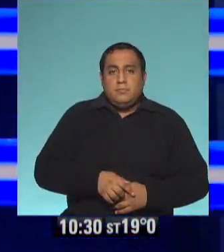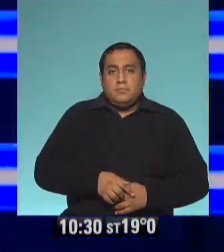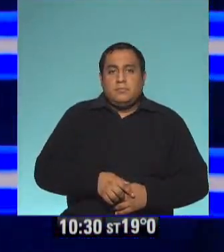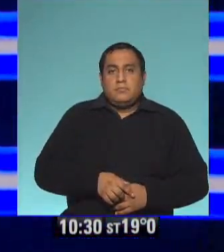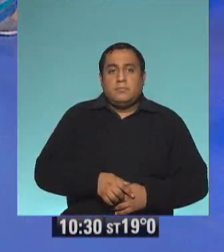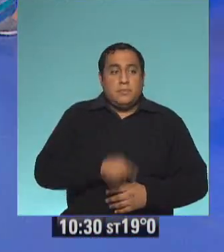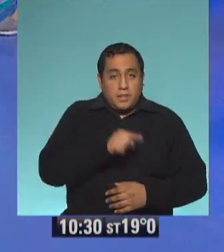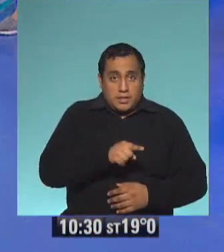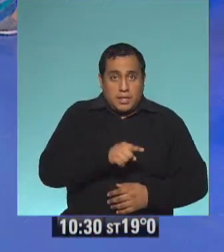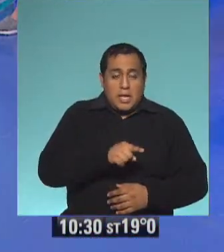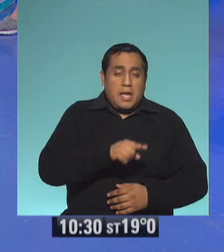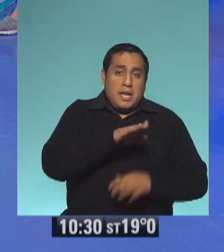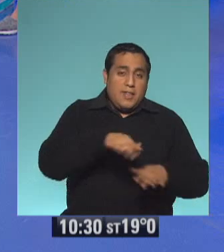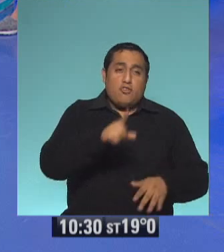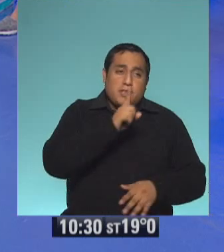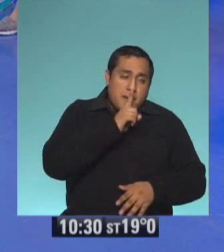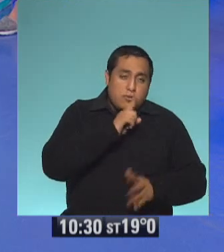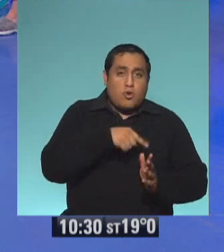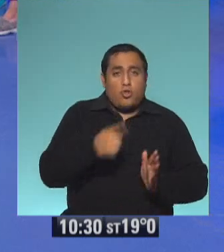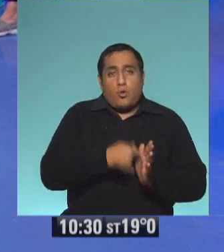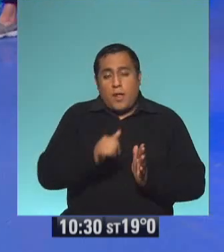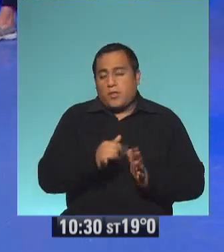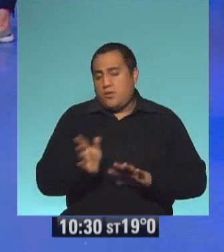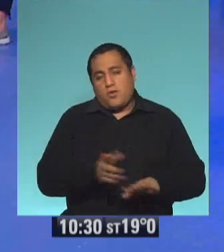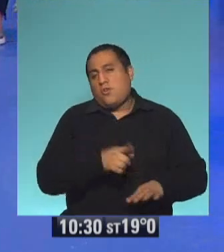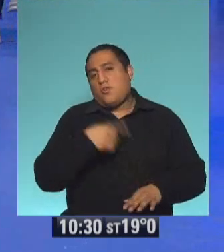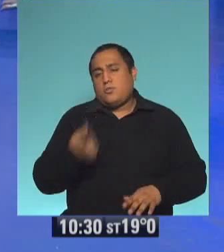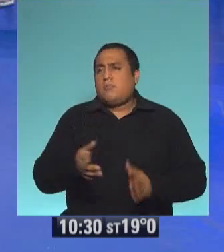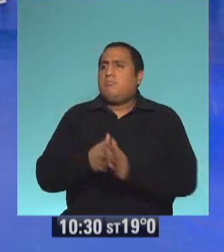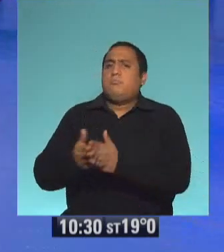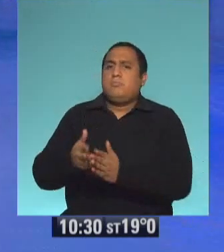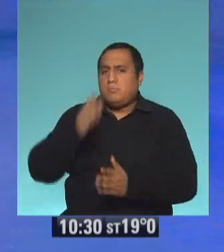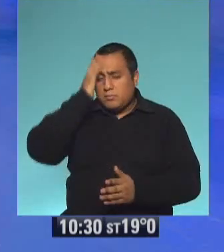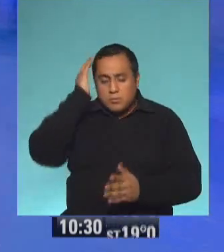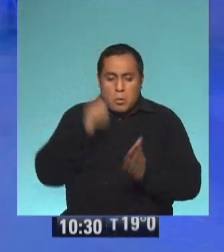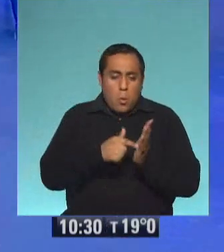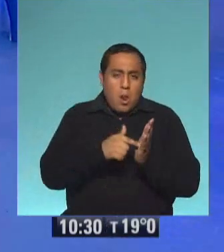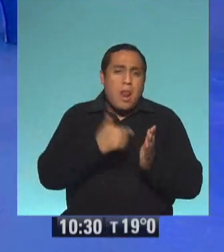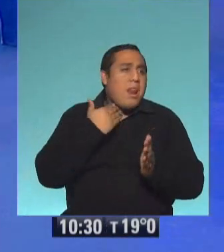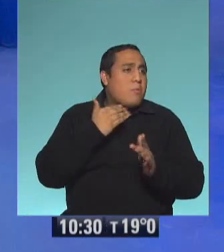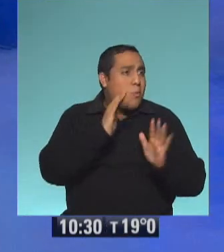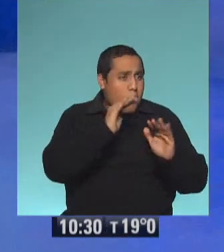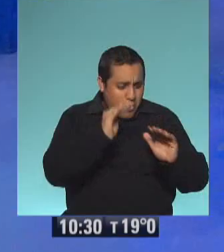cuentos. No. ¿Cuál vas a leer? Todos son iguales los libros. Sí, sí.